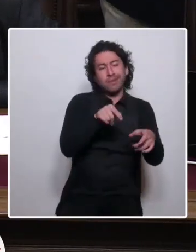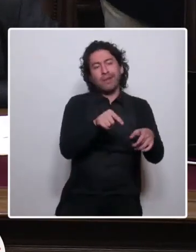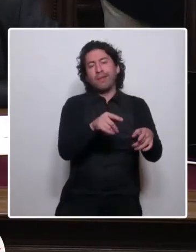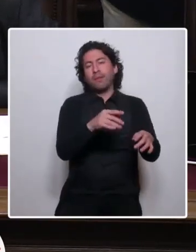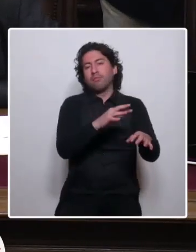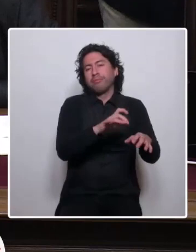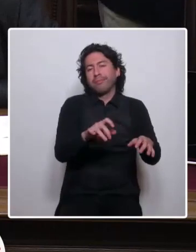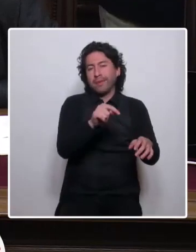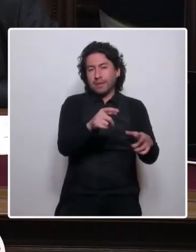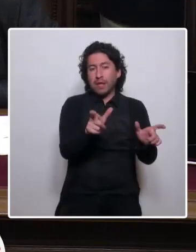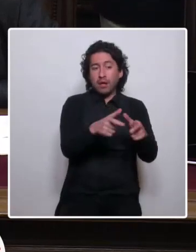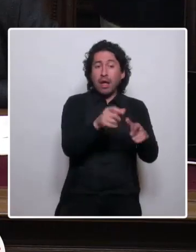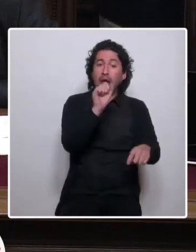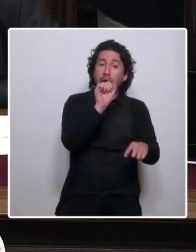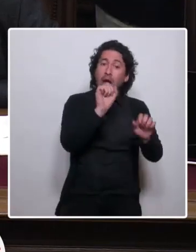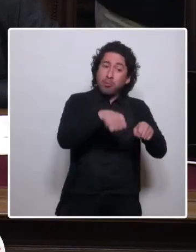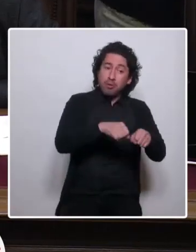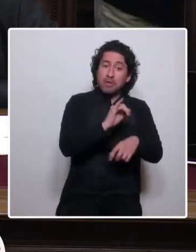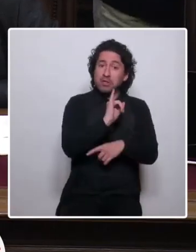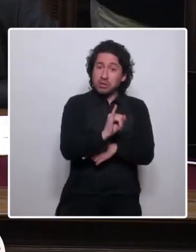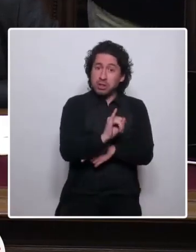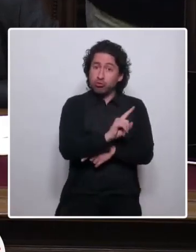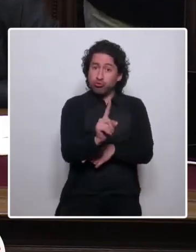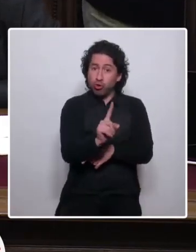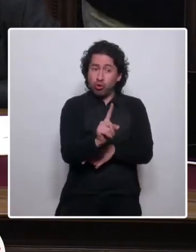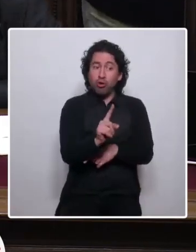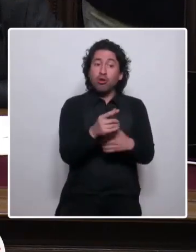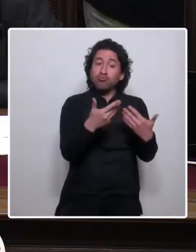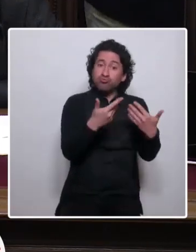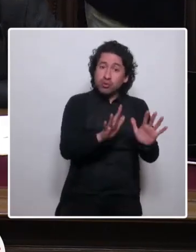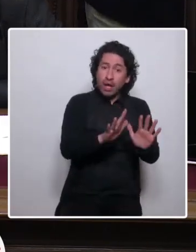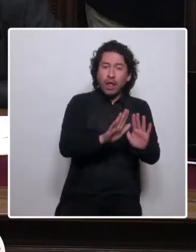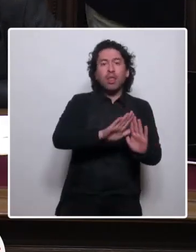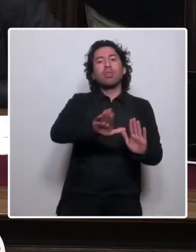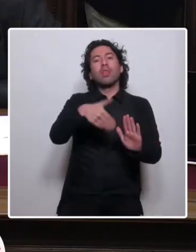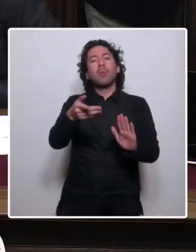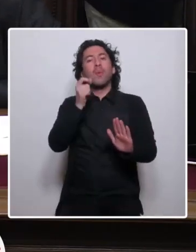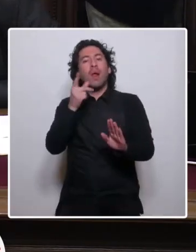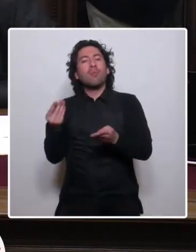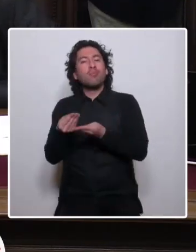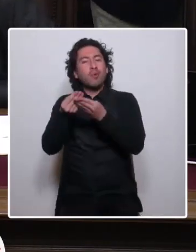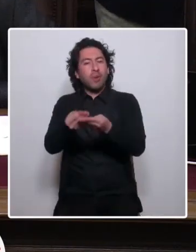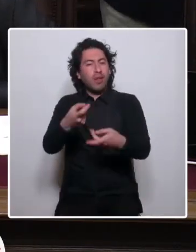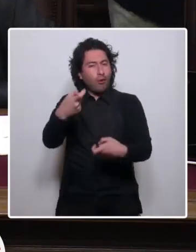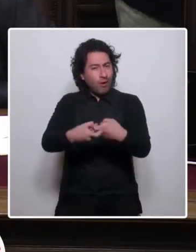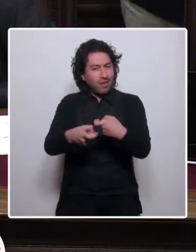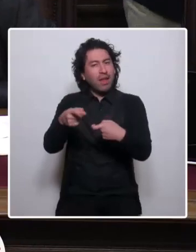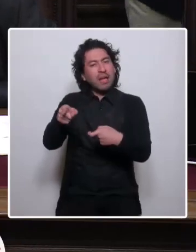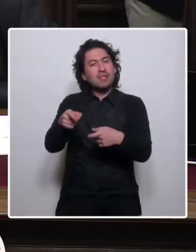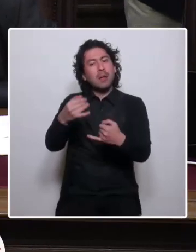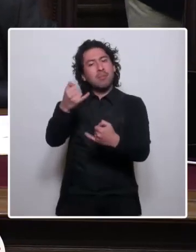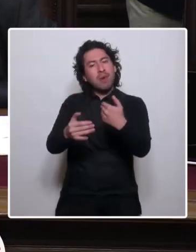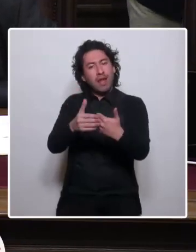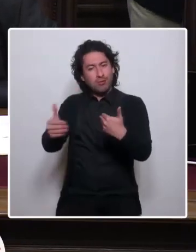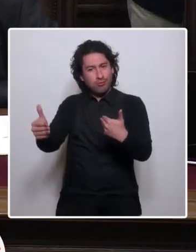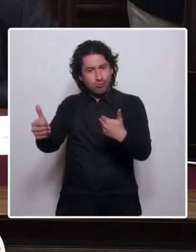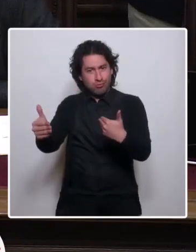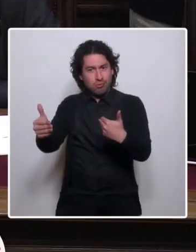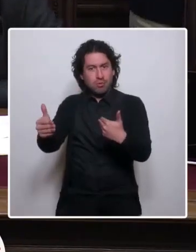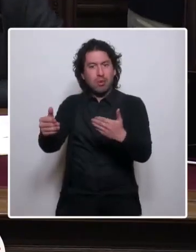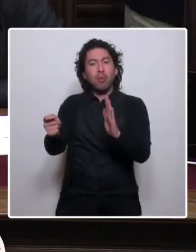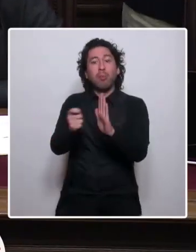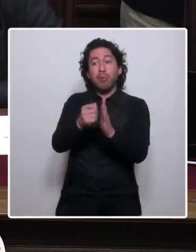XX, sí o no? Y a partir de eso luego se prepararán las propuestas concretas, para lo cual se extenderá el plazo que estaba previsto para hoy.